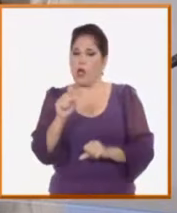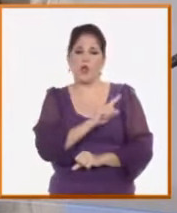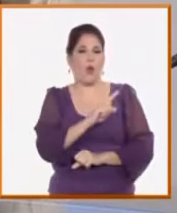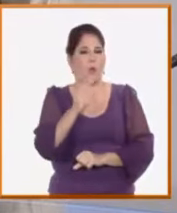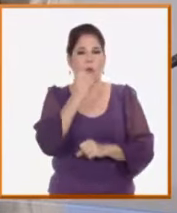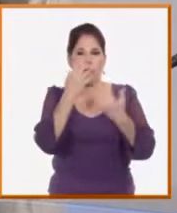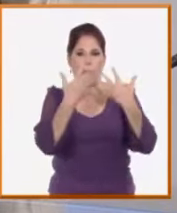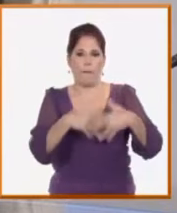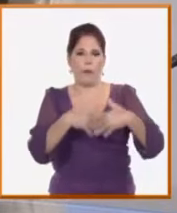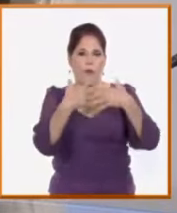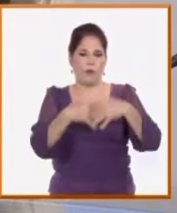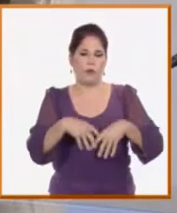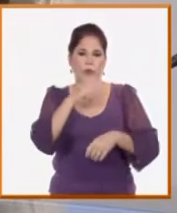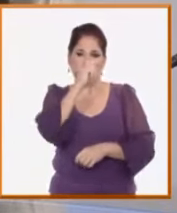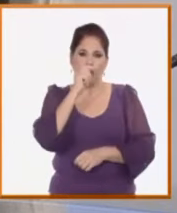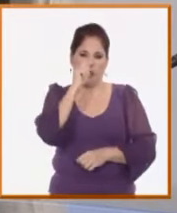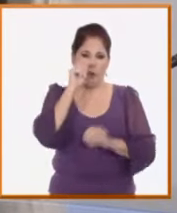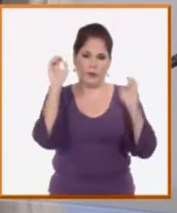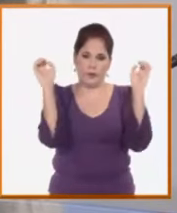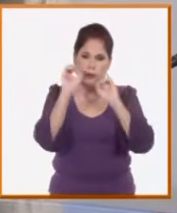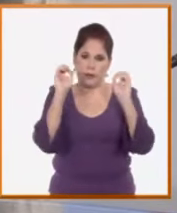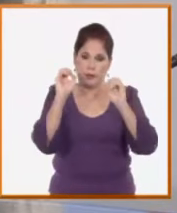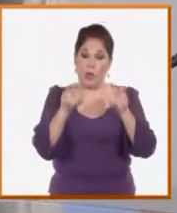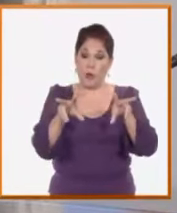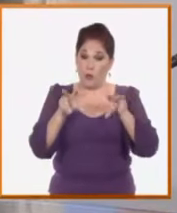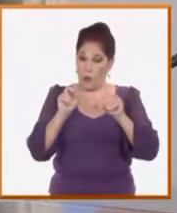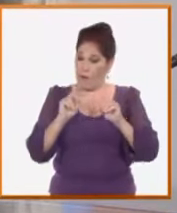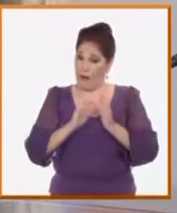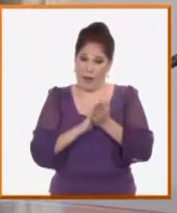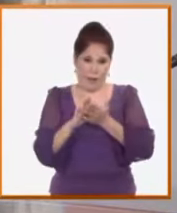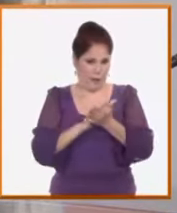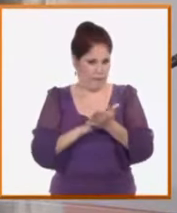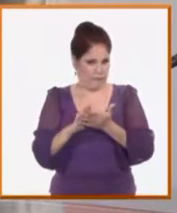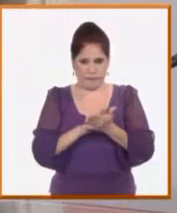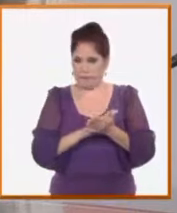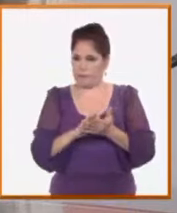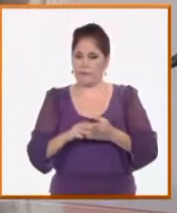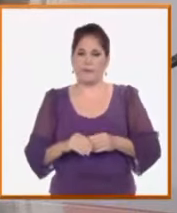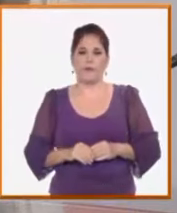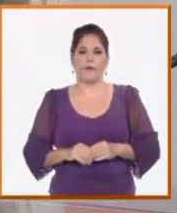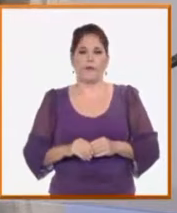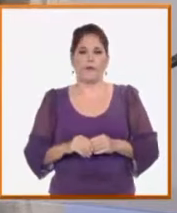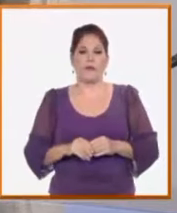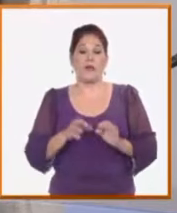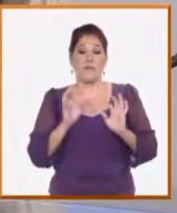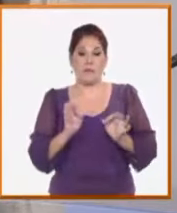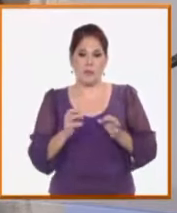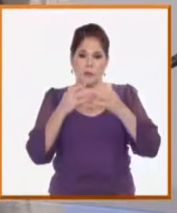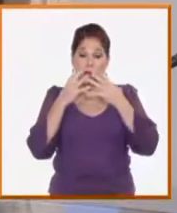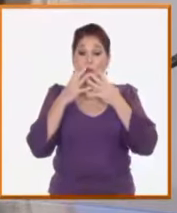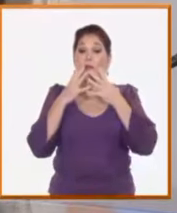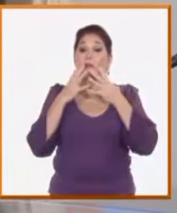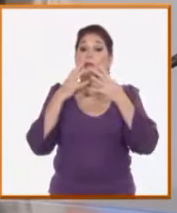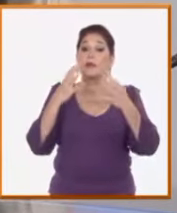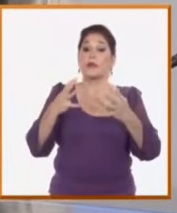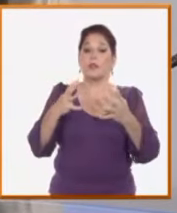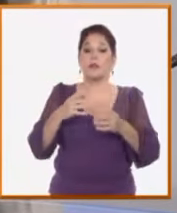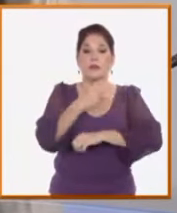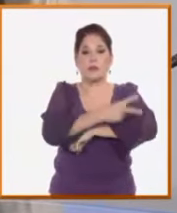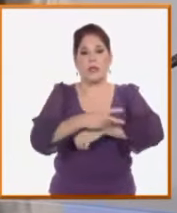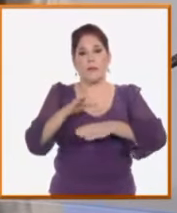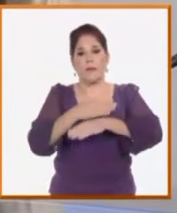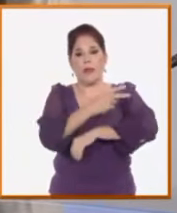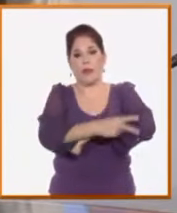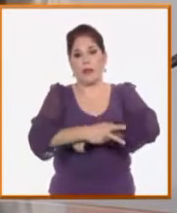producir ningún tipo de droga ni se puede diseñar las nuevas ni se puede sintetizar las naturales de ahí la importancia de que los países